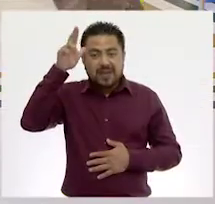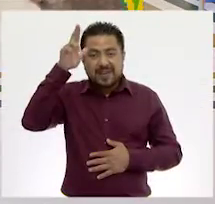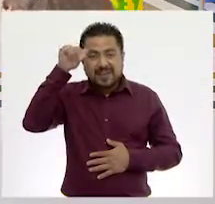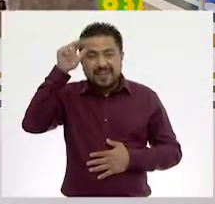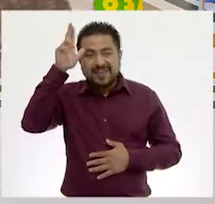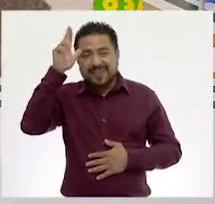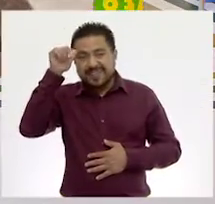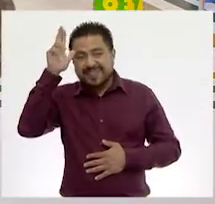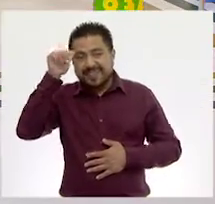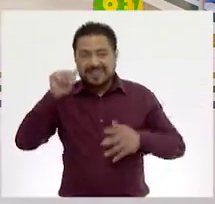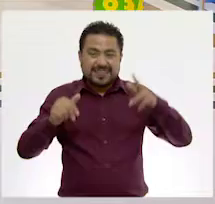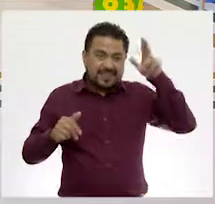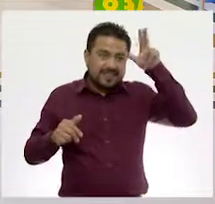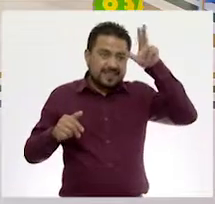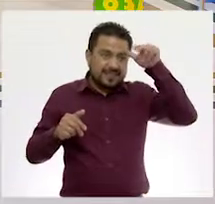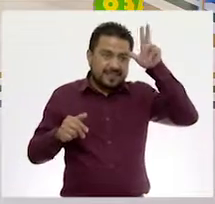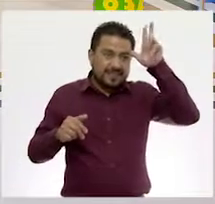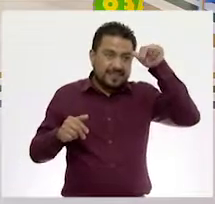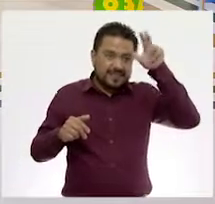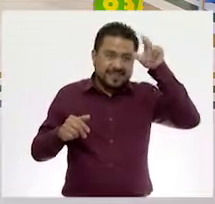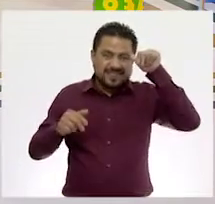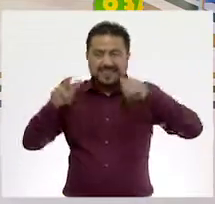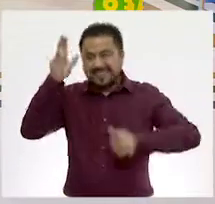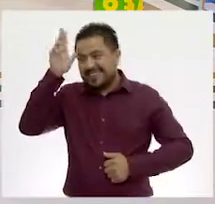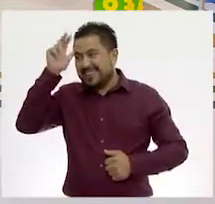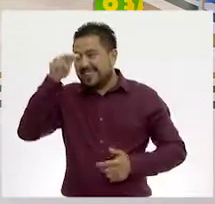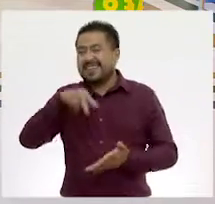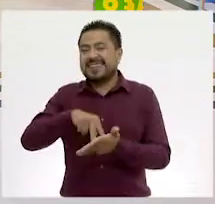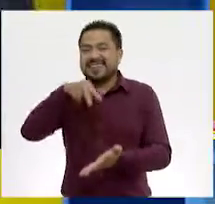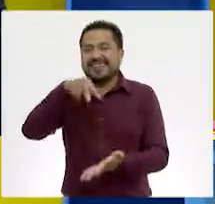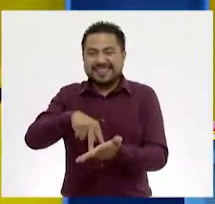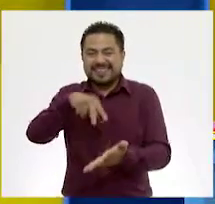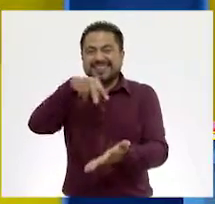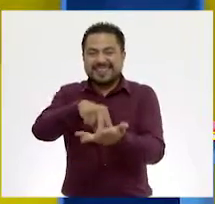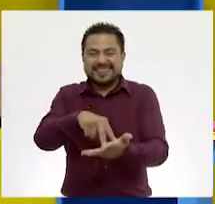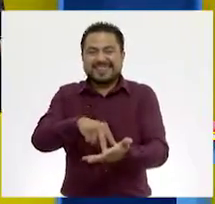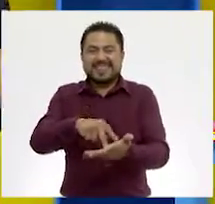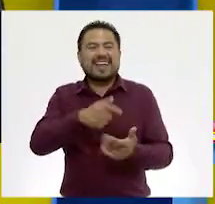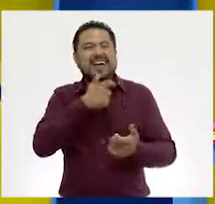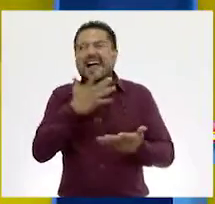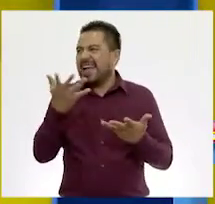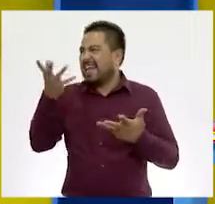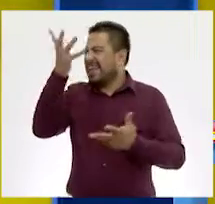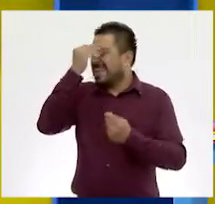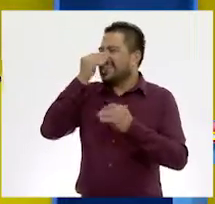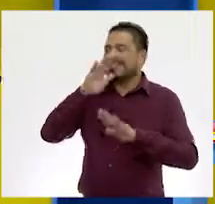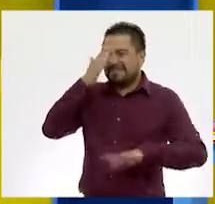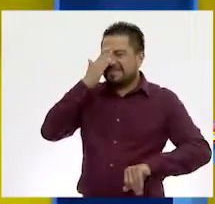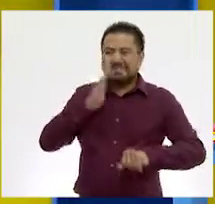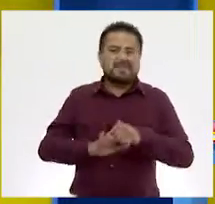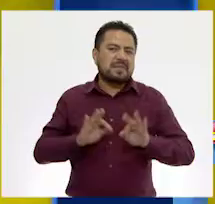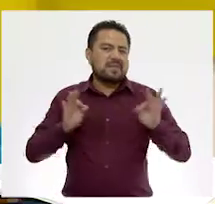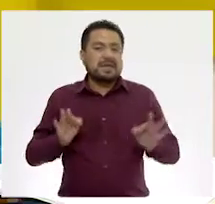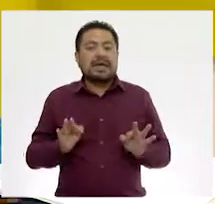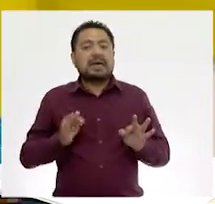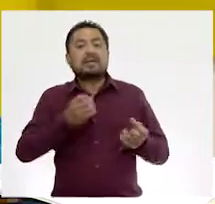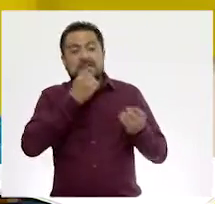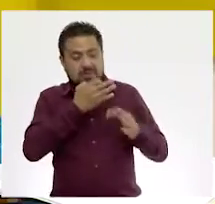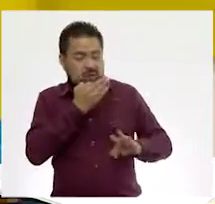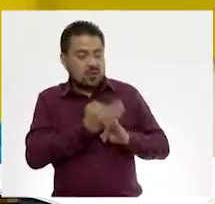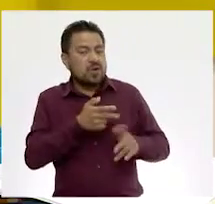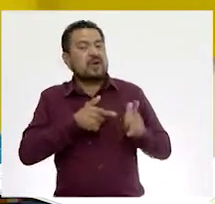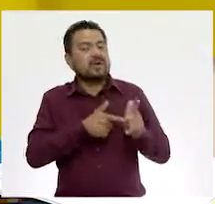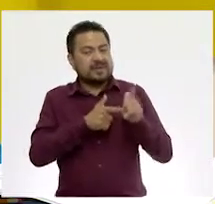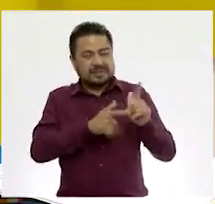Conejito, conejito, conejito saltarín. Ya me la aprendí. Muy bien. Excelente, porque ahorita la vamos a